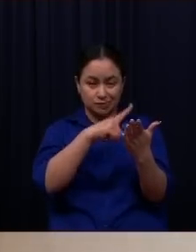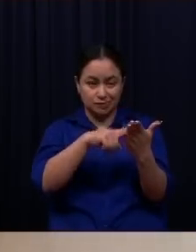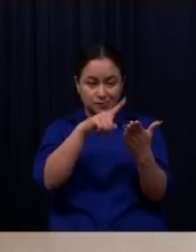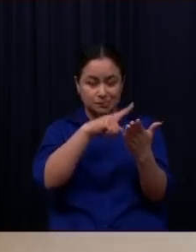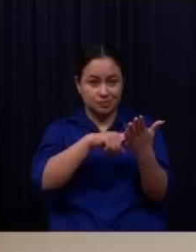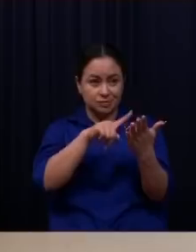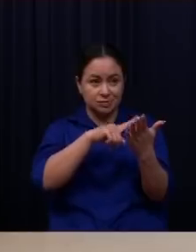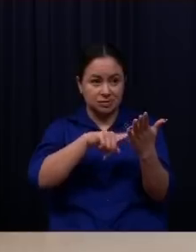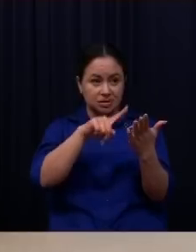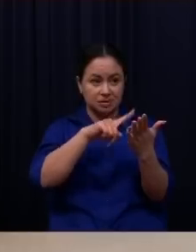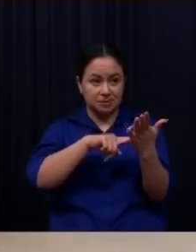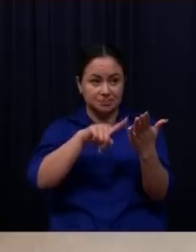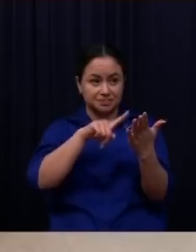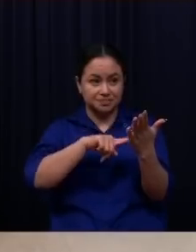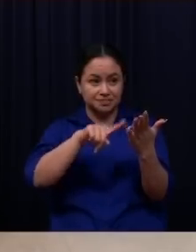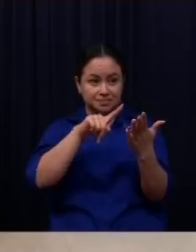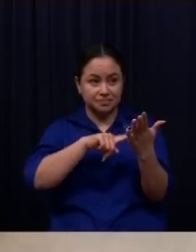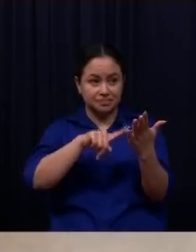Ahí está,